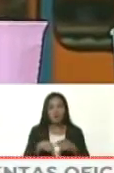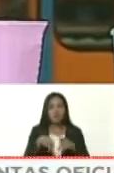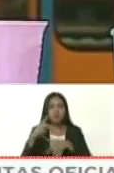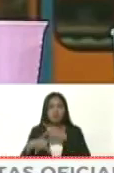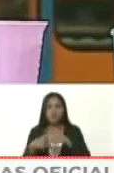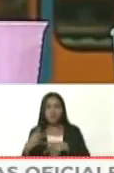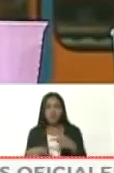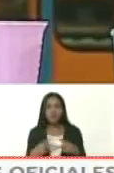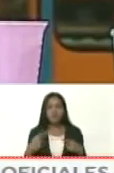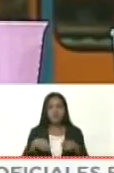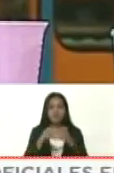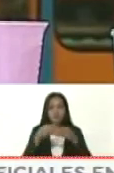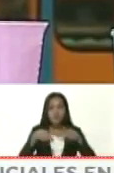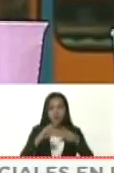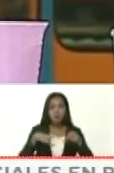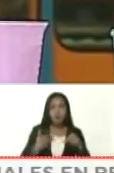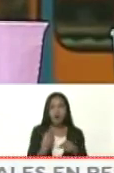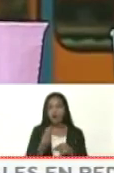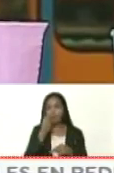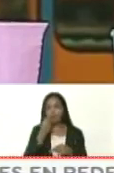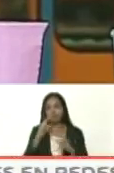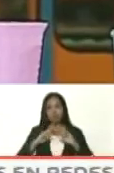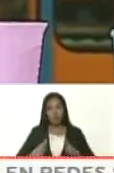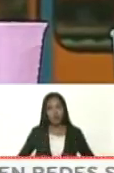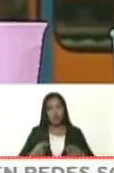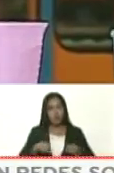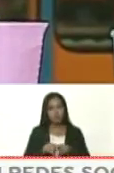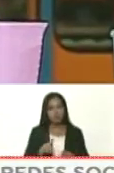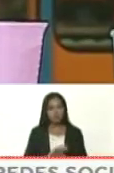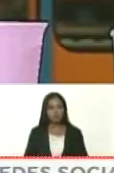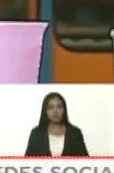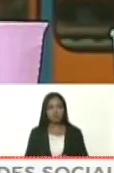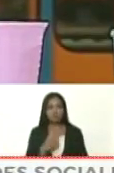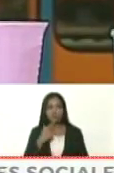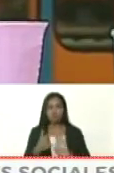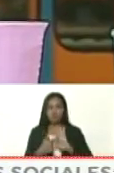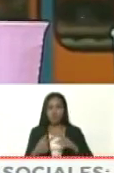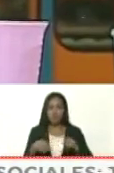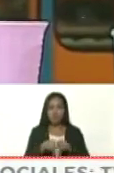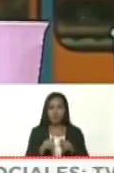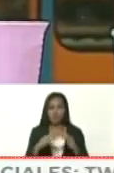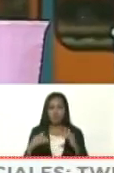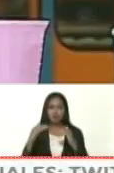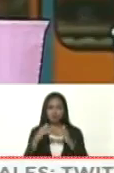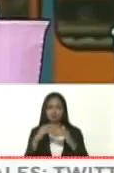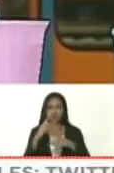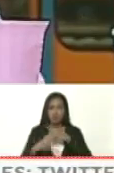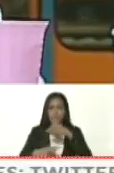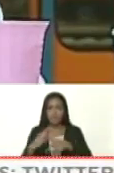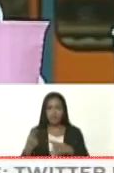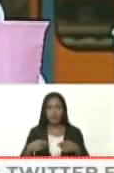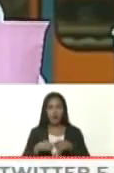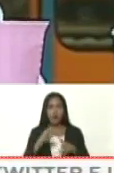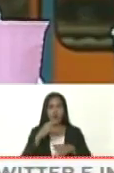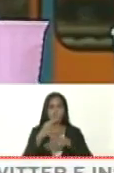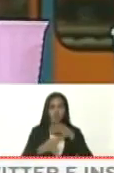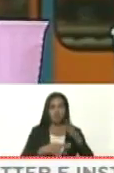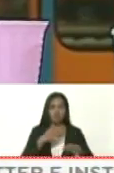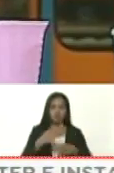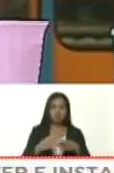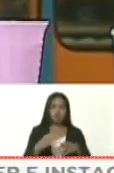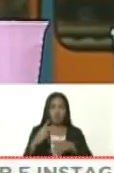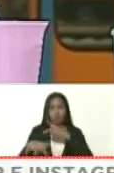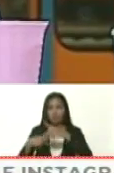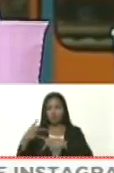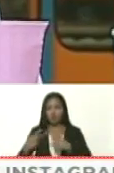producción de huevos para el consumo humano. Esto es un escalamiento exponencial en la producción avícola